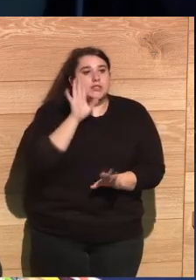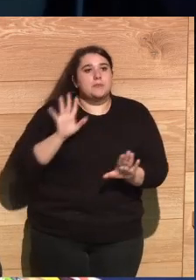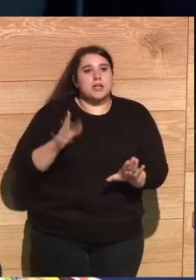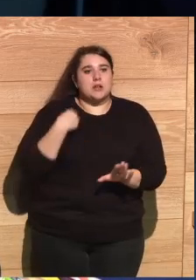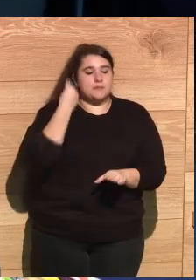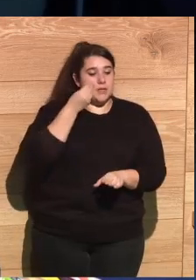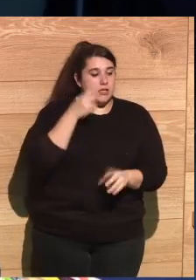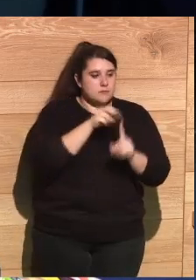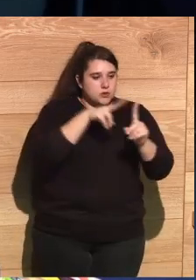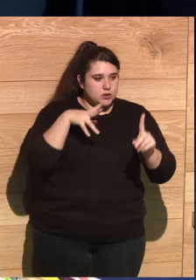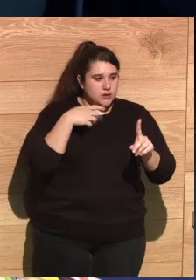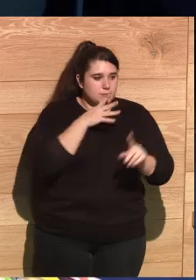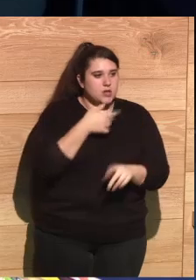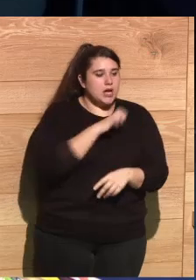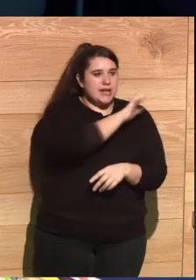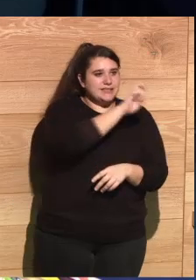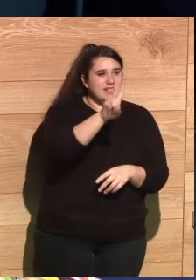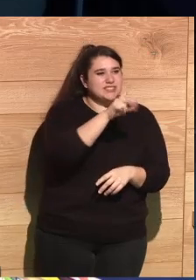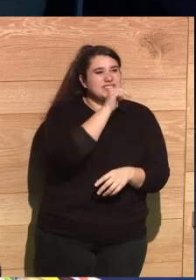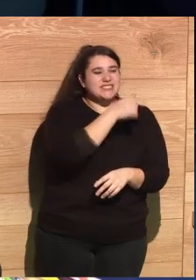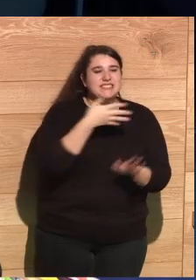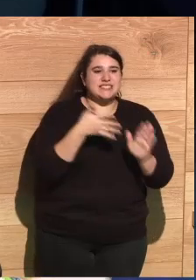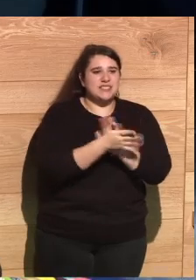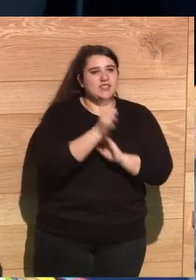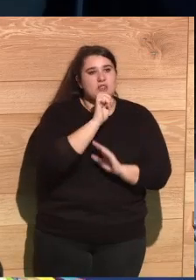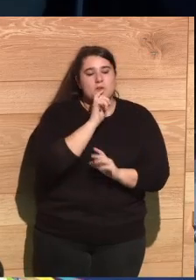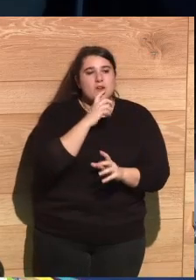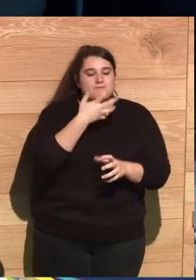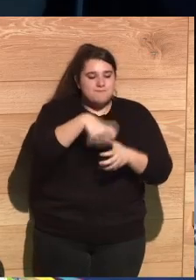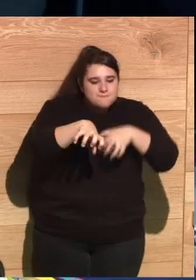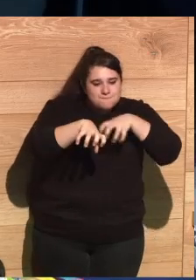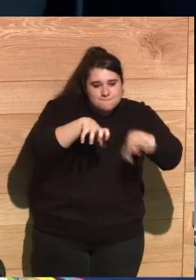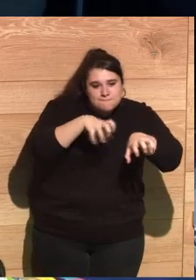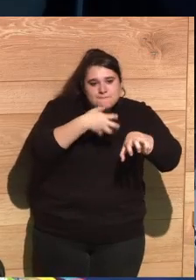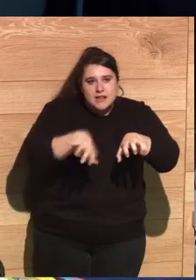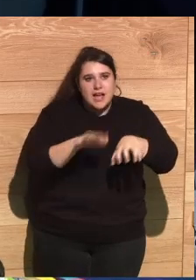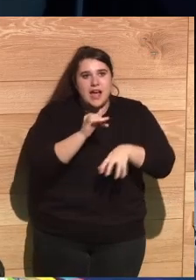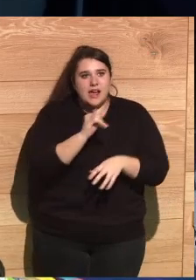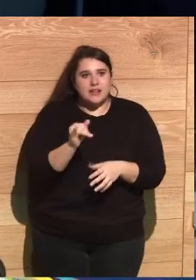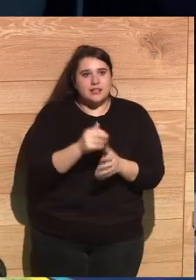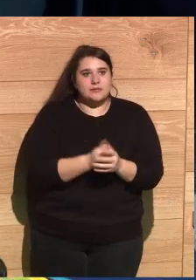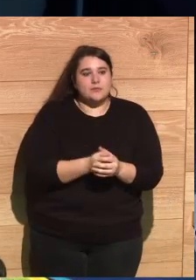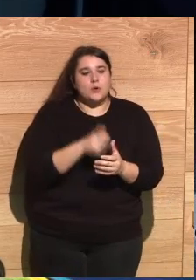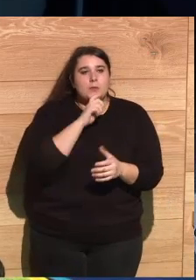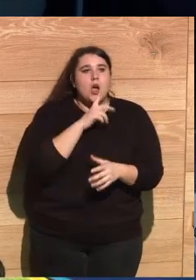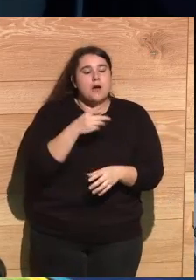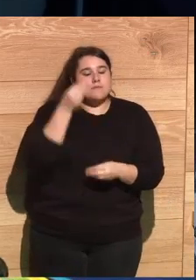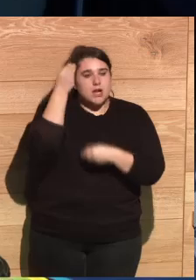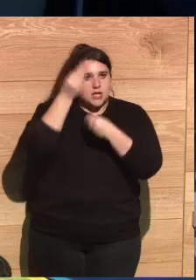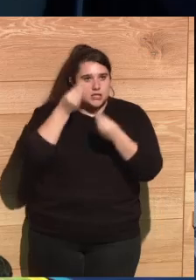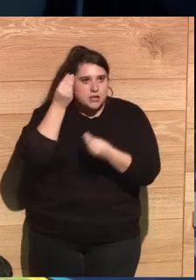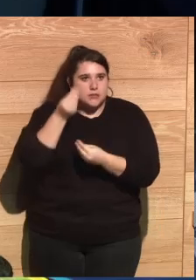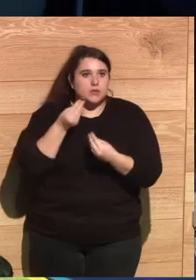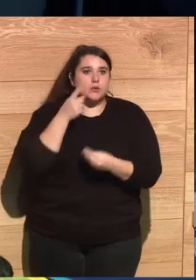Estados Unidos está muy fragmentado, pero muy fragmentado incluso en el espacio del diálogo y del pensamiento de